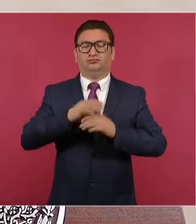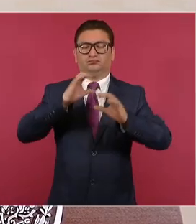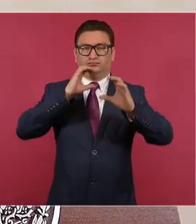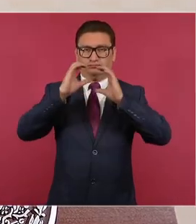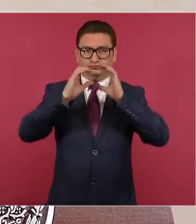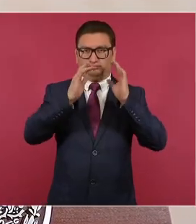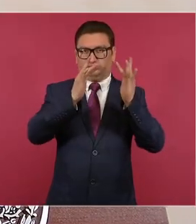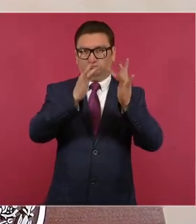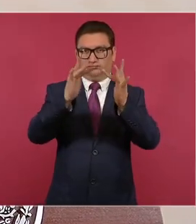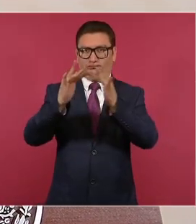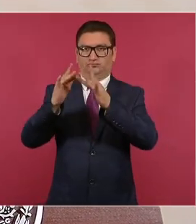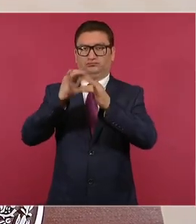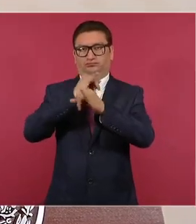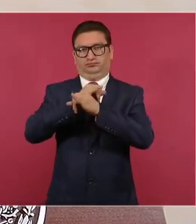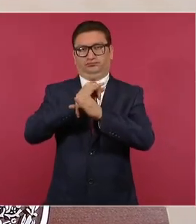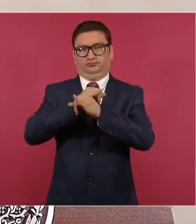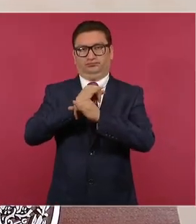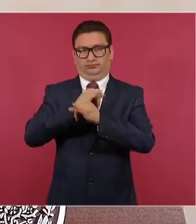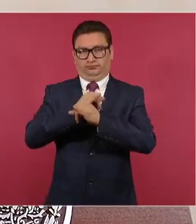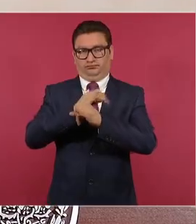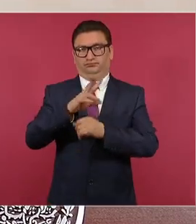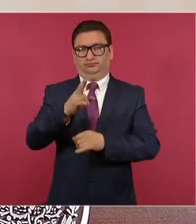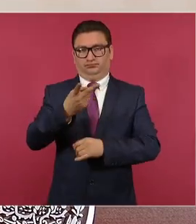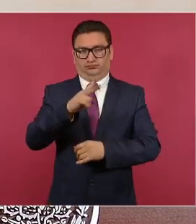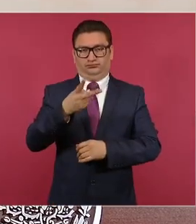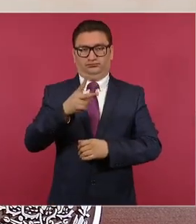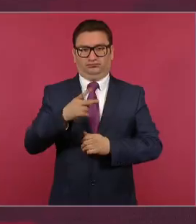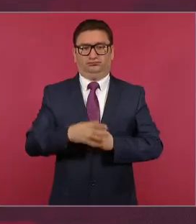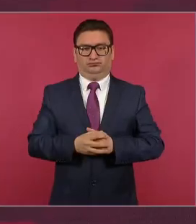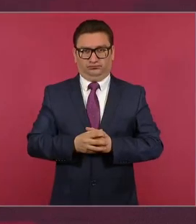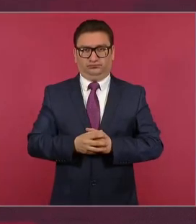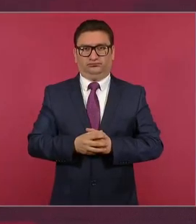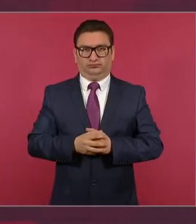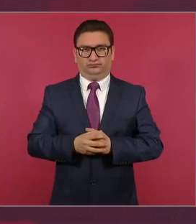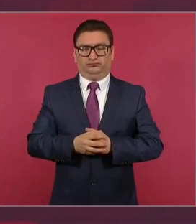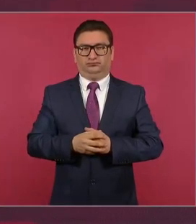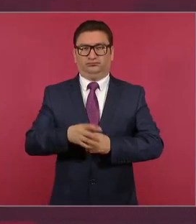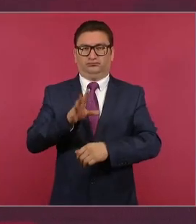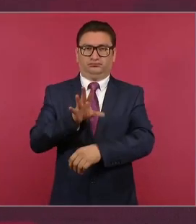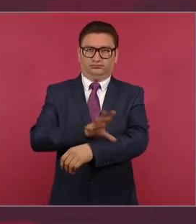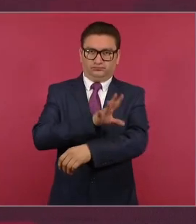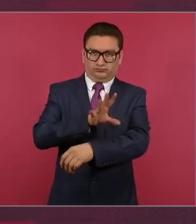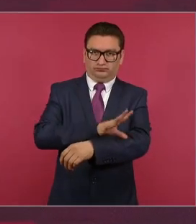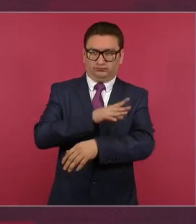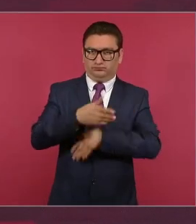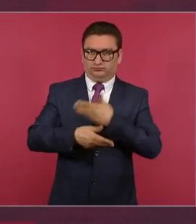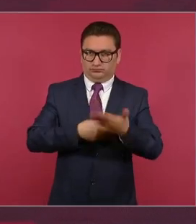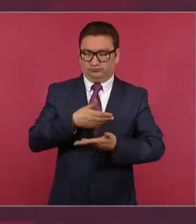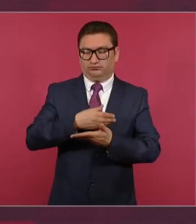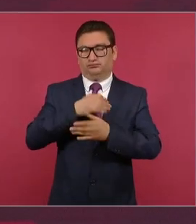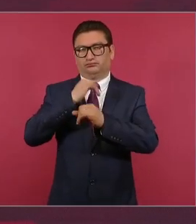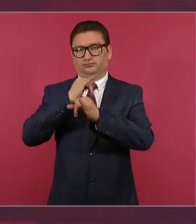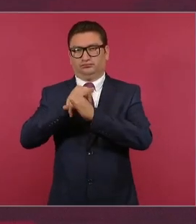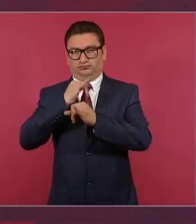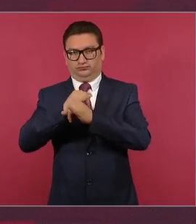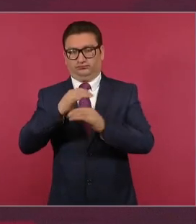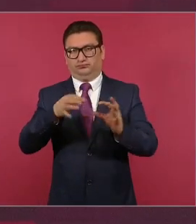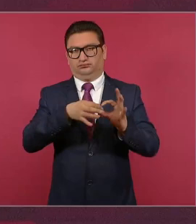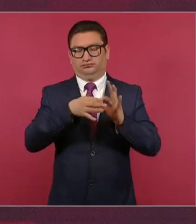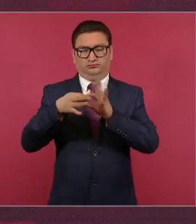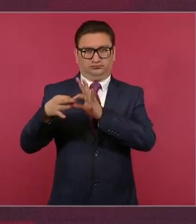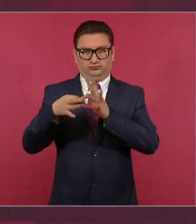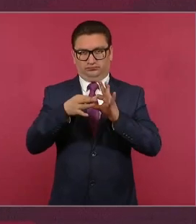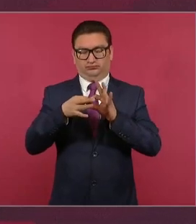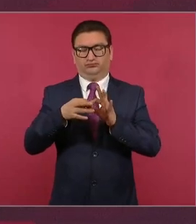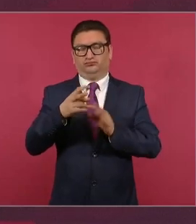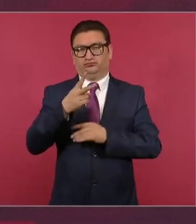comunicarnos con internet. Las dos cosas. Entonces son dos servicios que van de la mano y